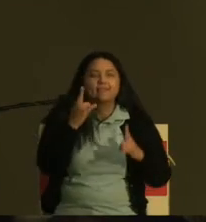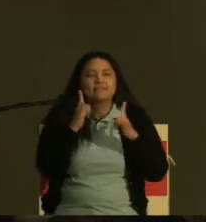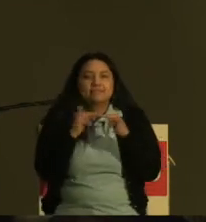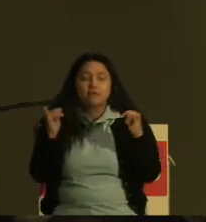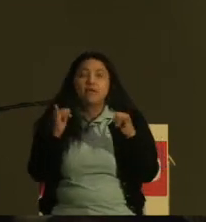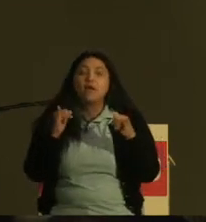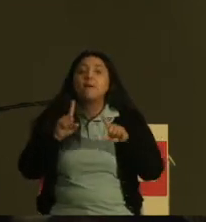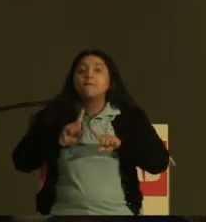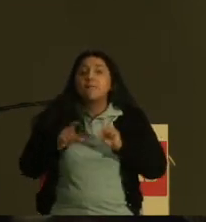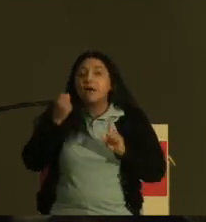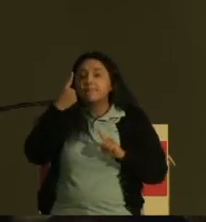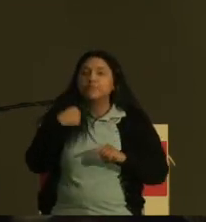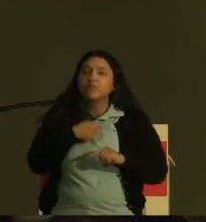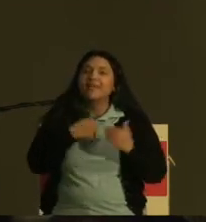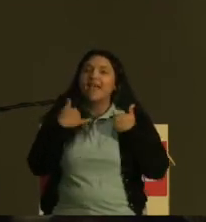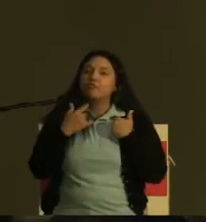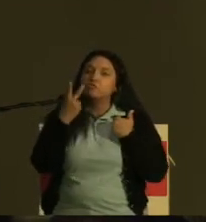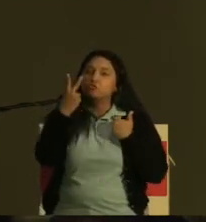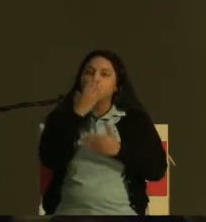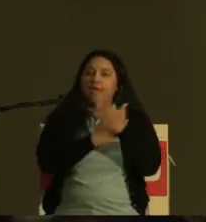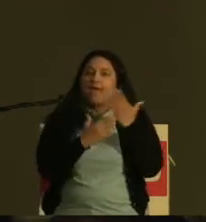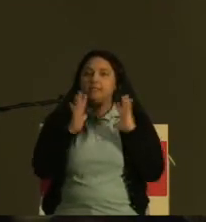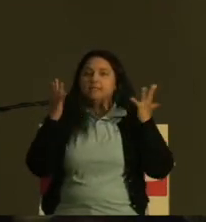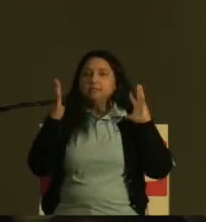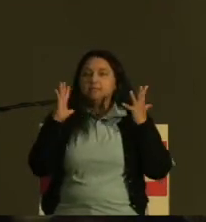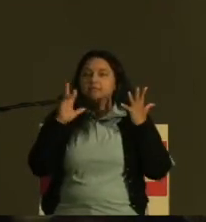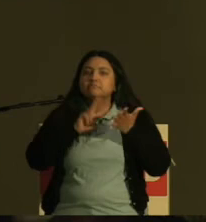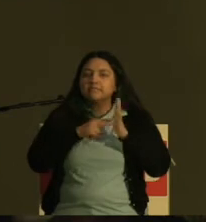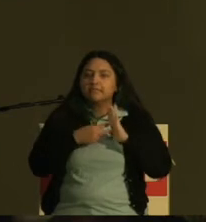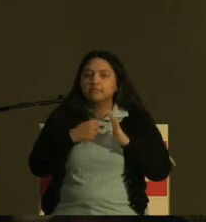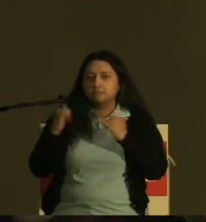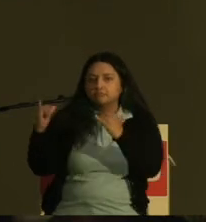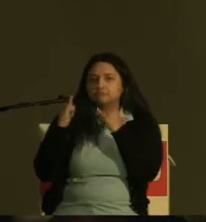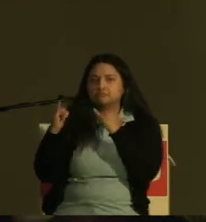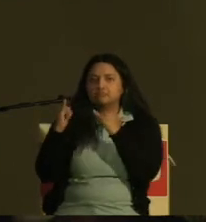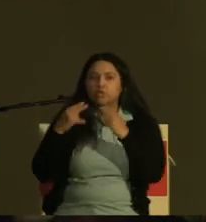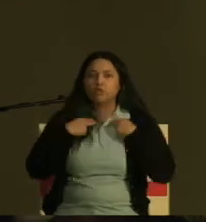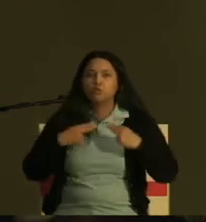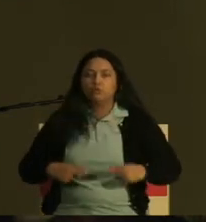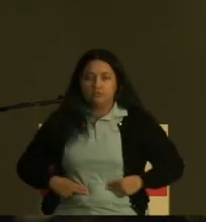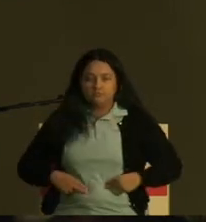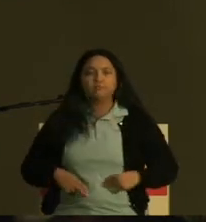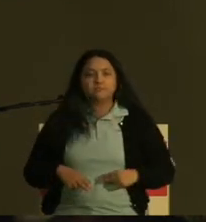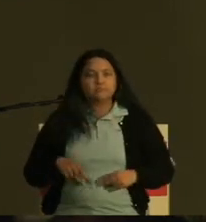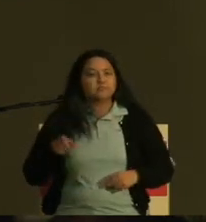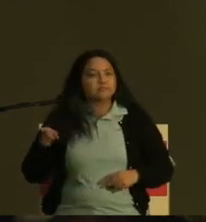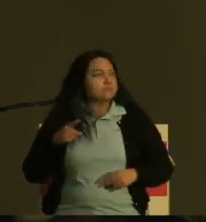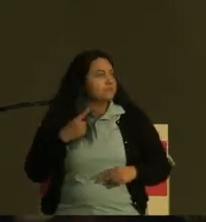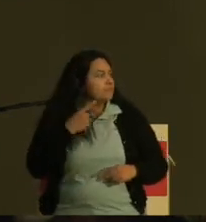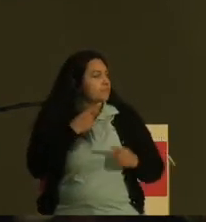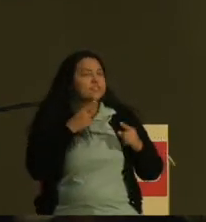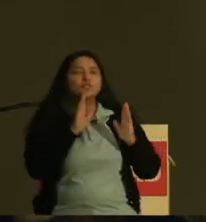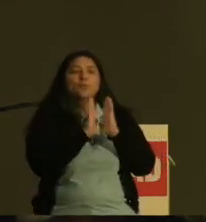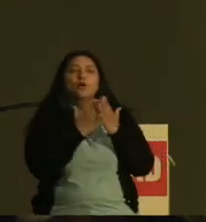manos. Y eso nos hace unos, humanidad. Y Lyle se había dado cuenta. It's called 10 little fingers